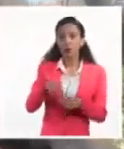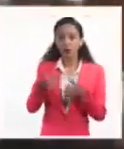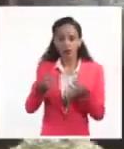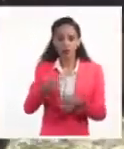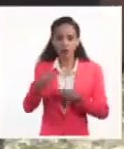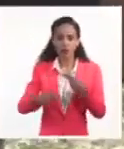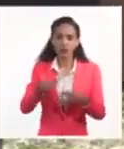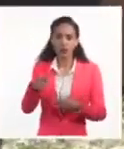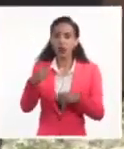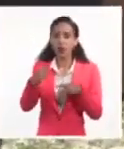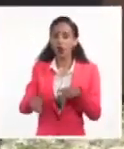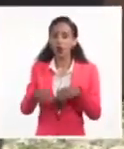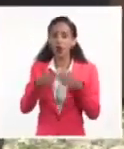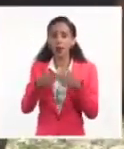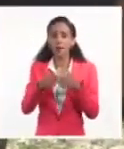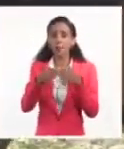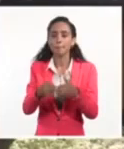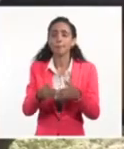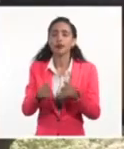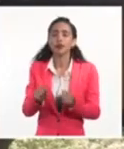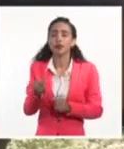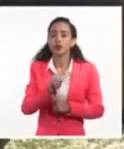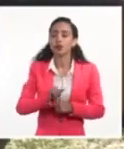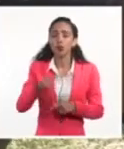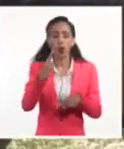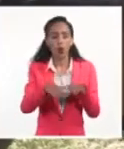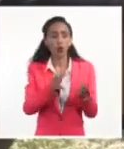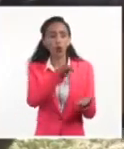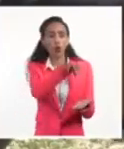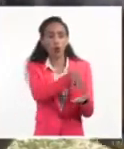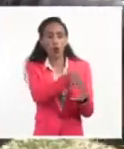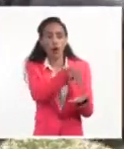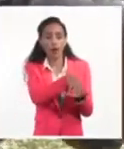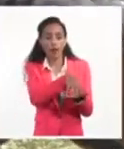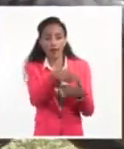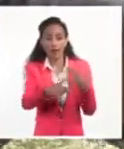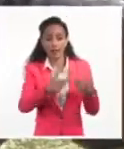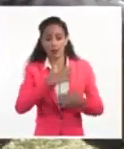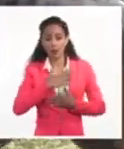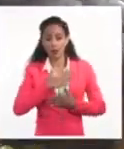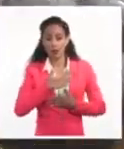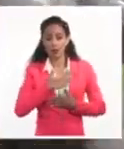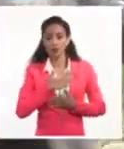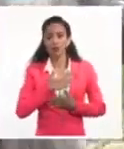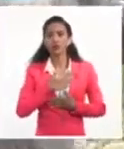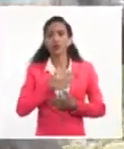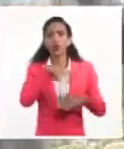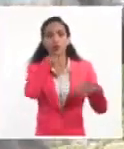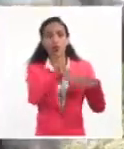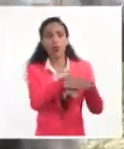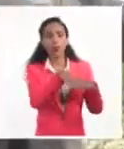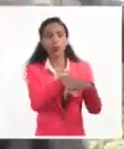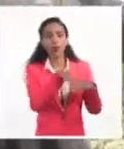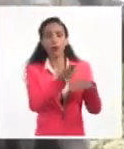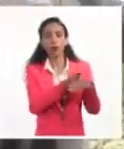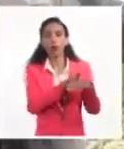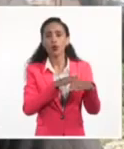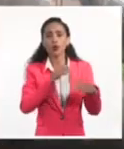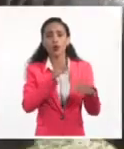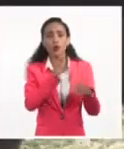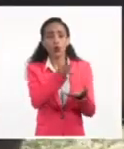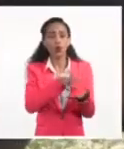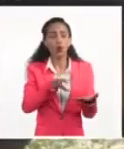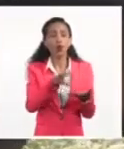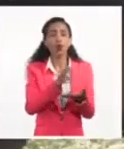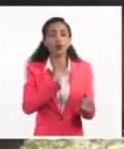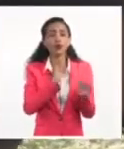Las otras embarcaciones, allá atrás en el refugio que hicimos, que lo hicimos nosotros, y lo guardamos ahí, la saqué al lugar seguro, la sal